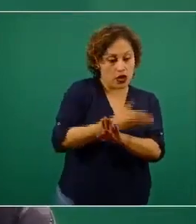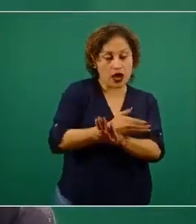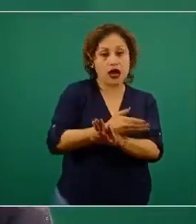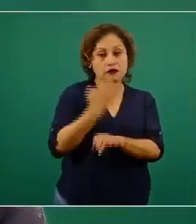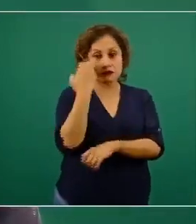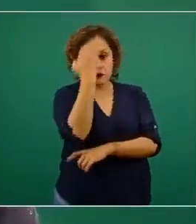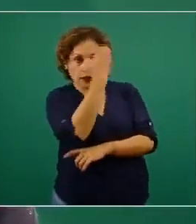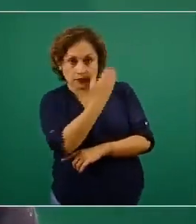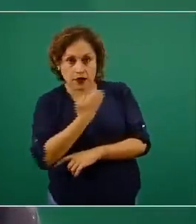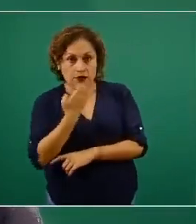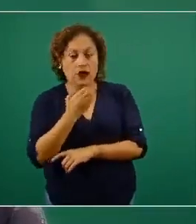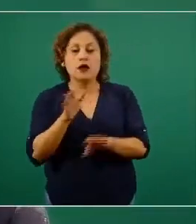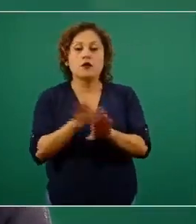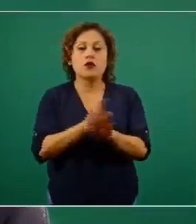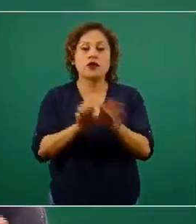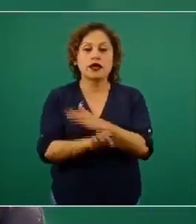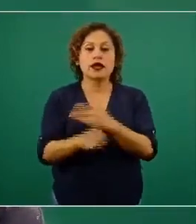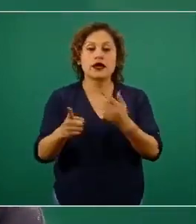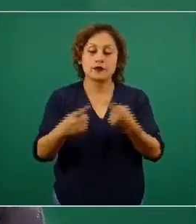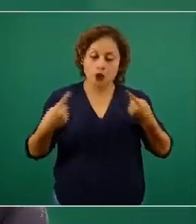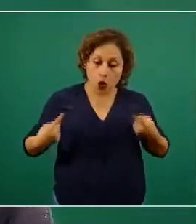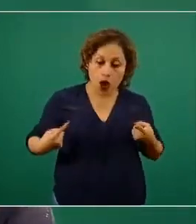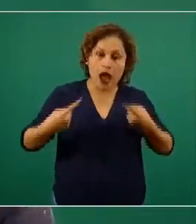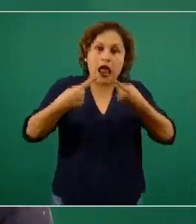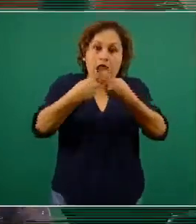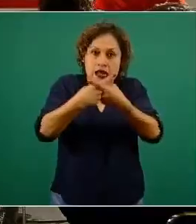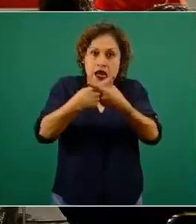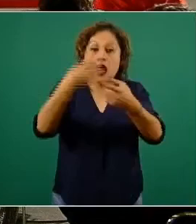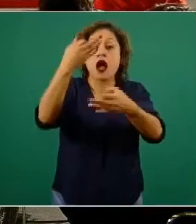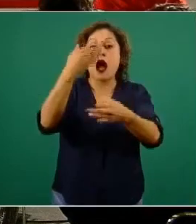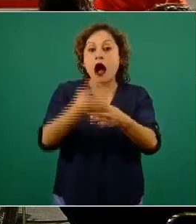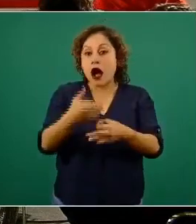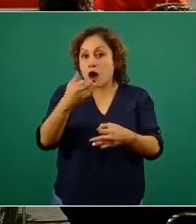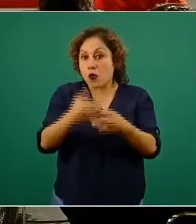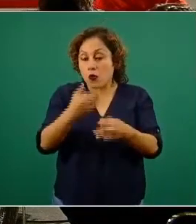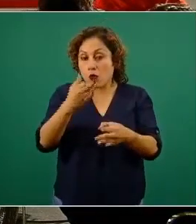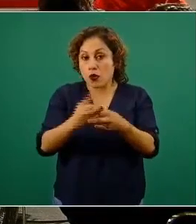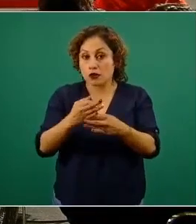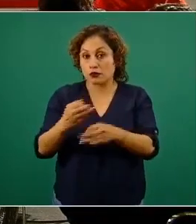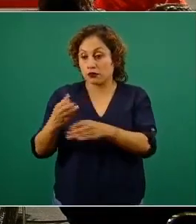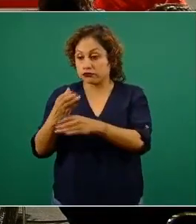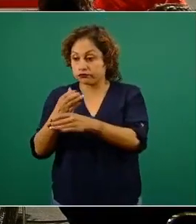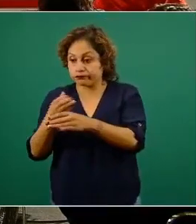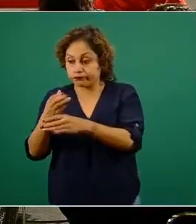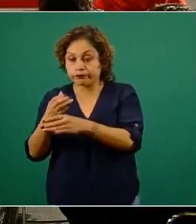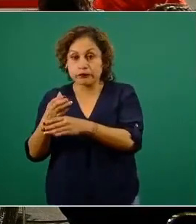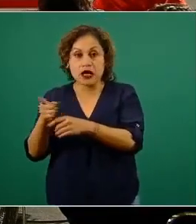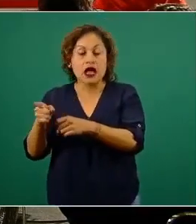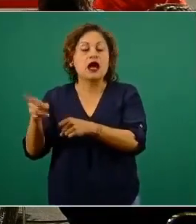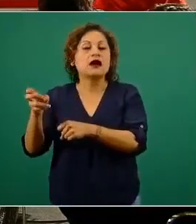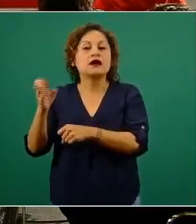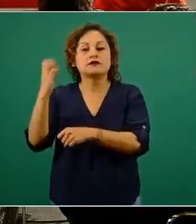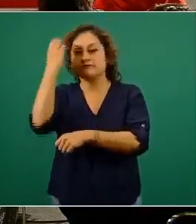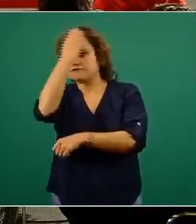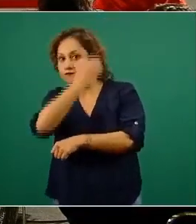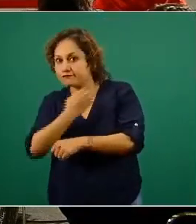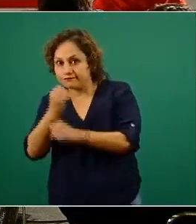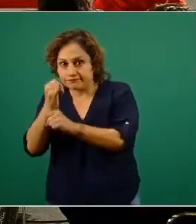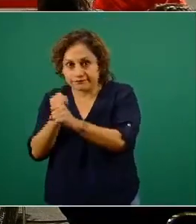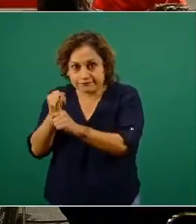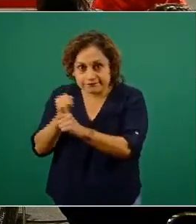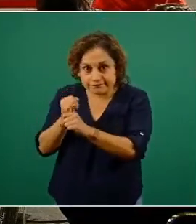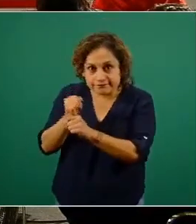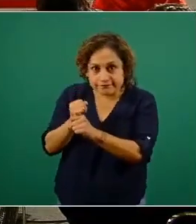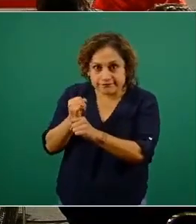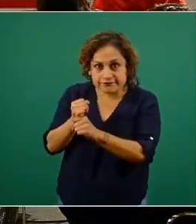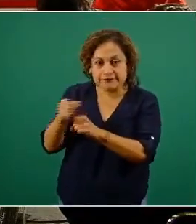Por ejemplo, las alergias. En este momento, de acuerdo al expediente científico de Pfizer, mismo que fue evaluado por agencias